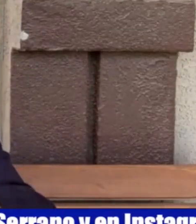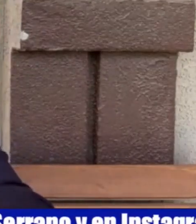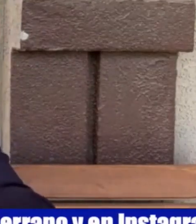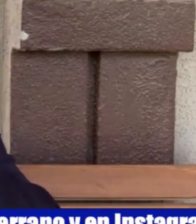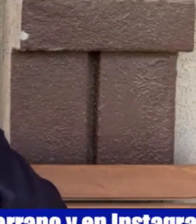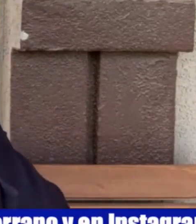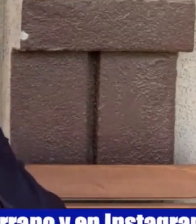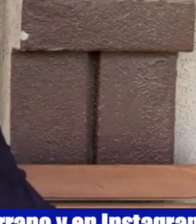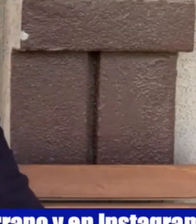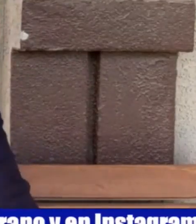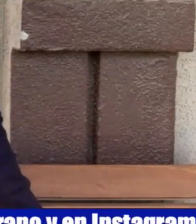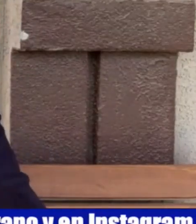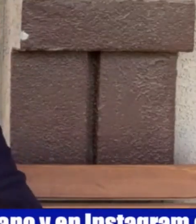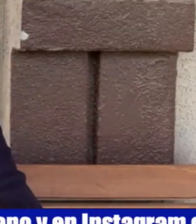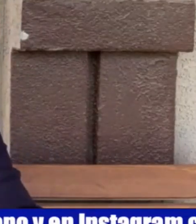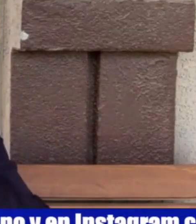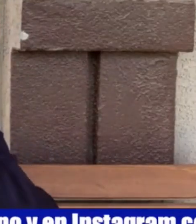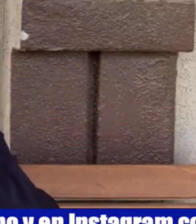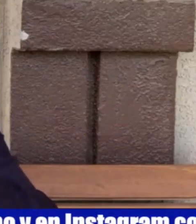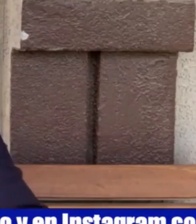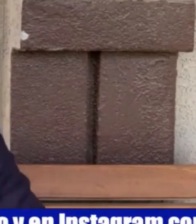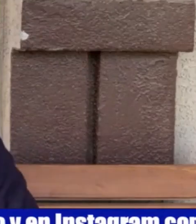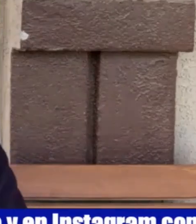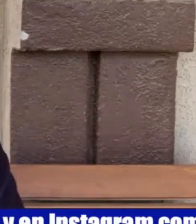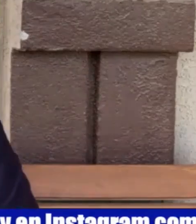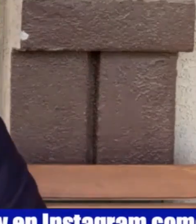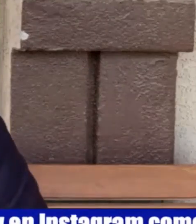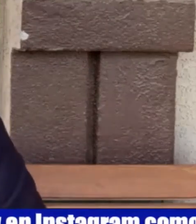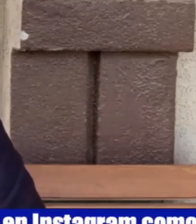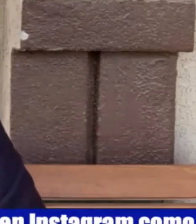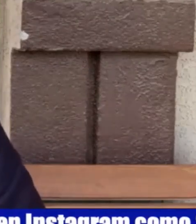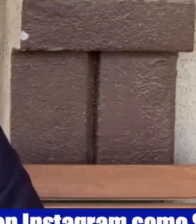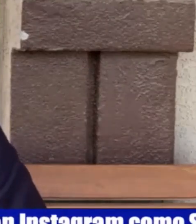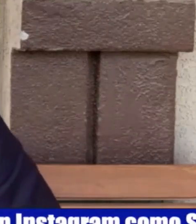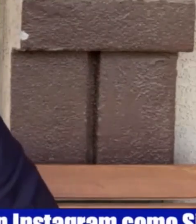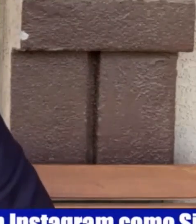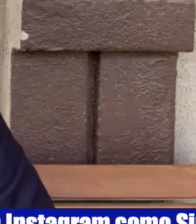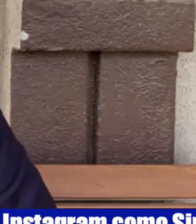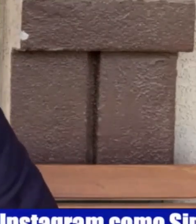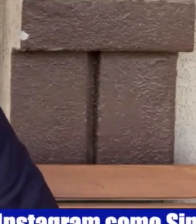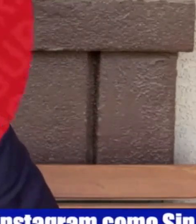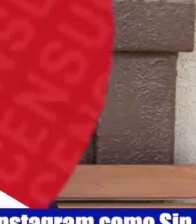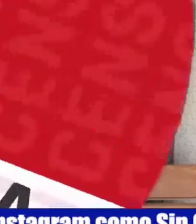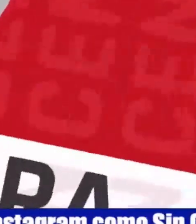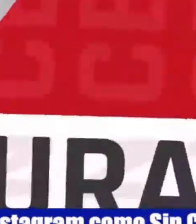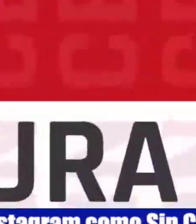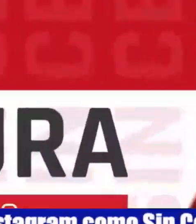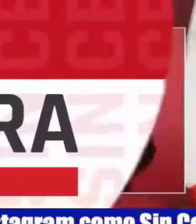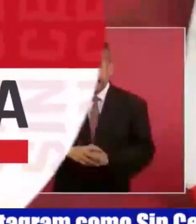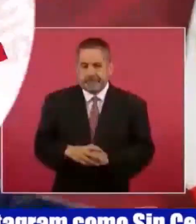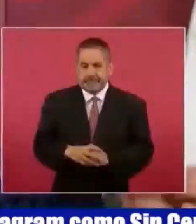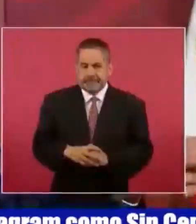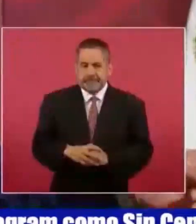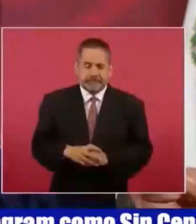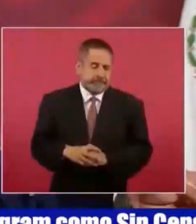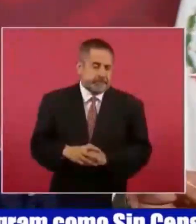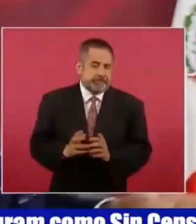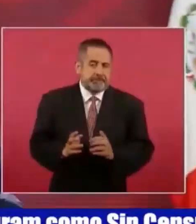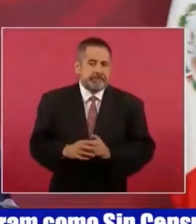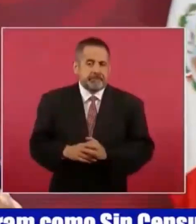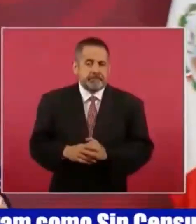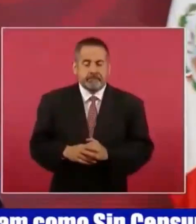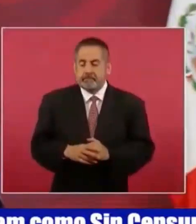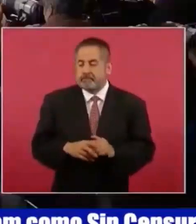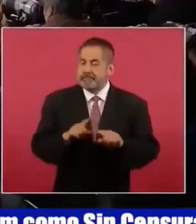dedo en la llaga y lo seguiremos poniendo. Vea y escuche lo que dijo el presidente en la mañanera. No es lo mismo Rosa